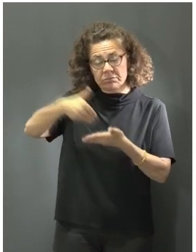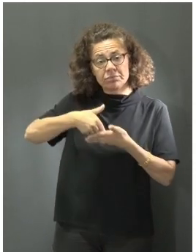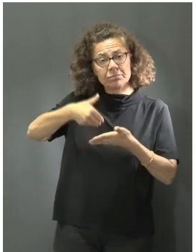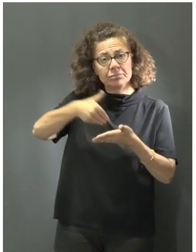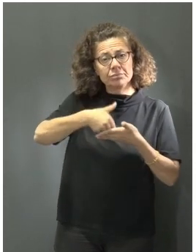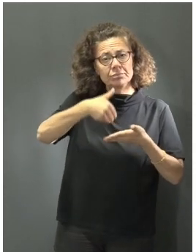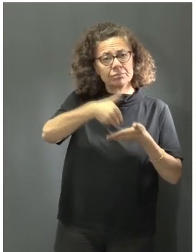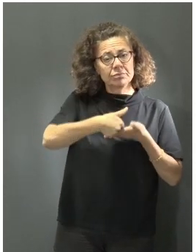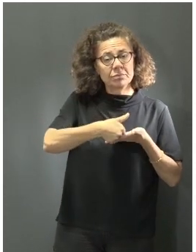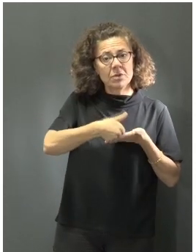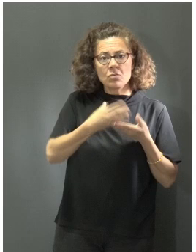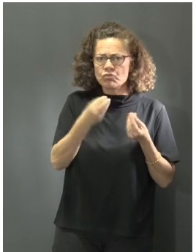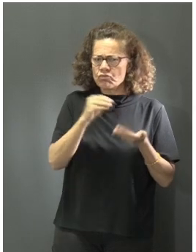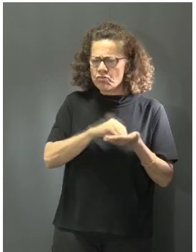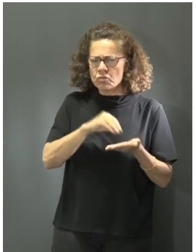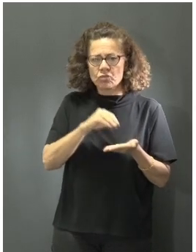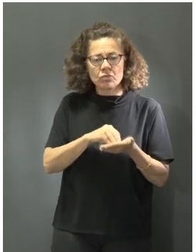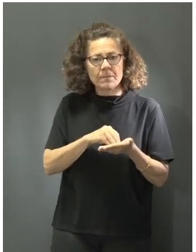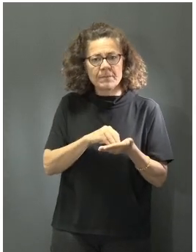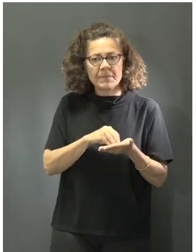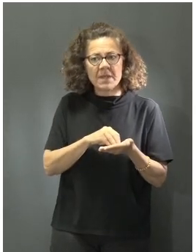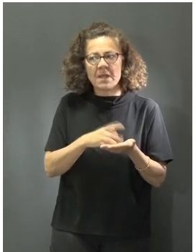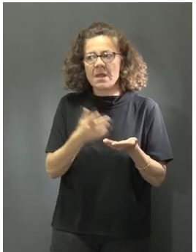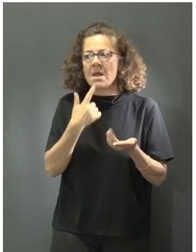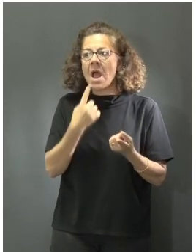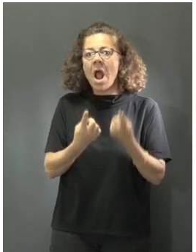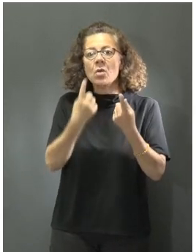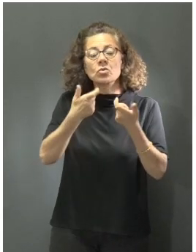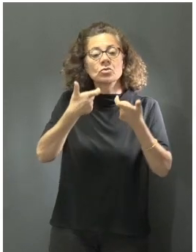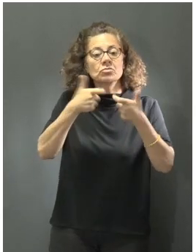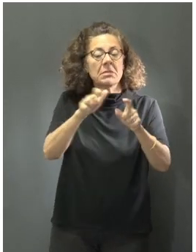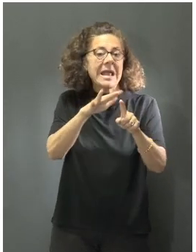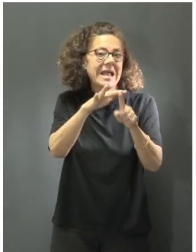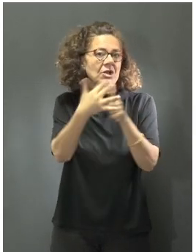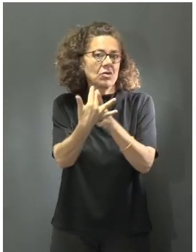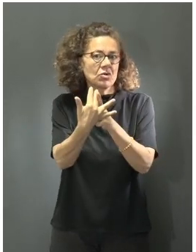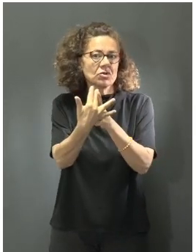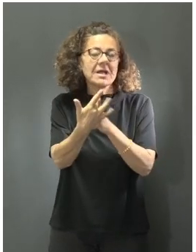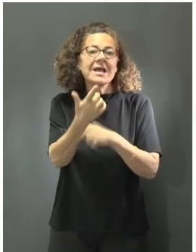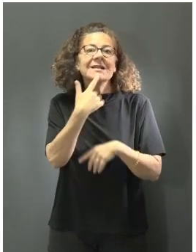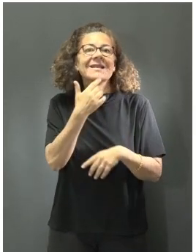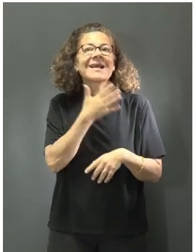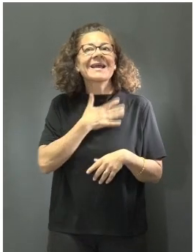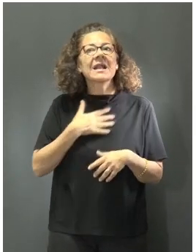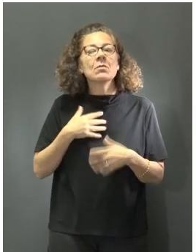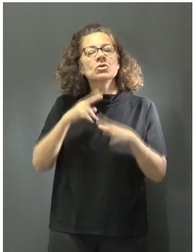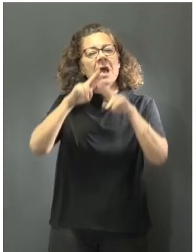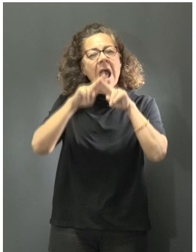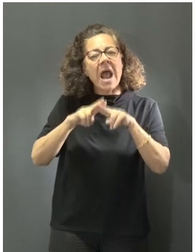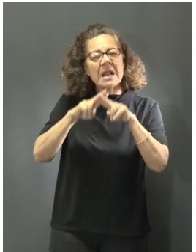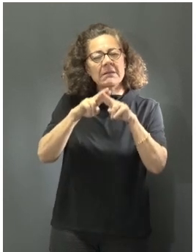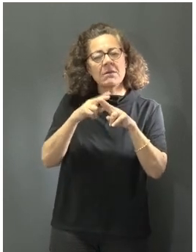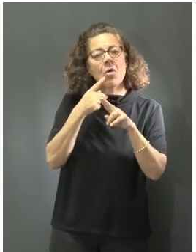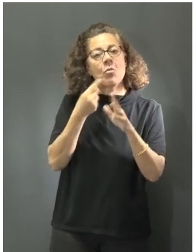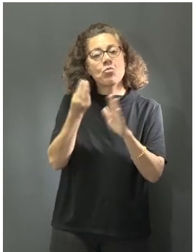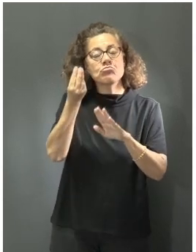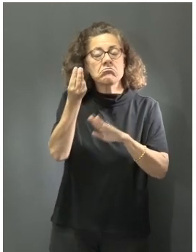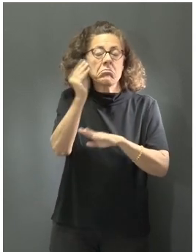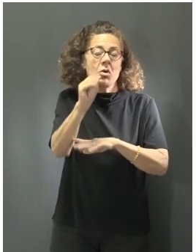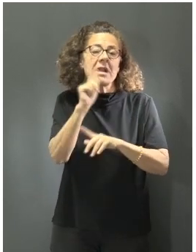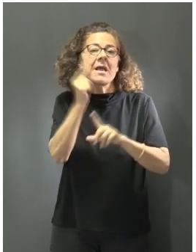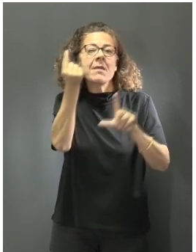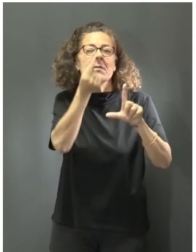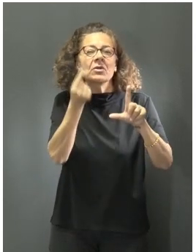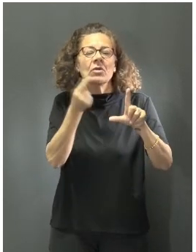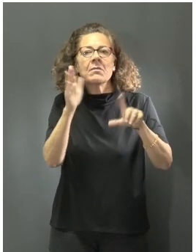menudo peticiones de determinados entornos donde nos dicen queremos señalizar con pictogramas X,